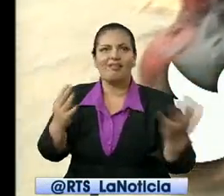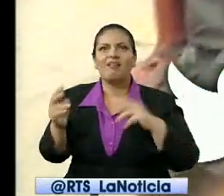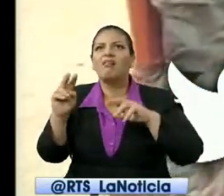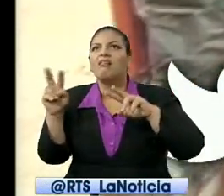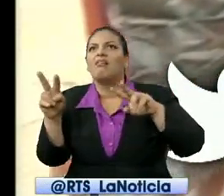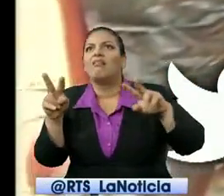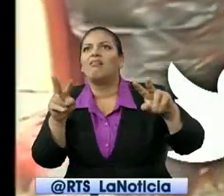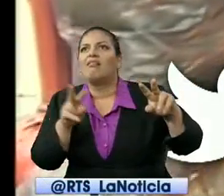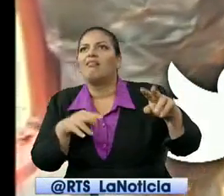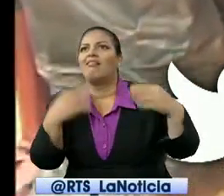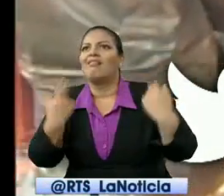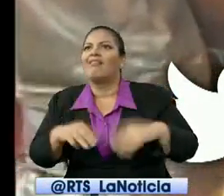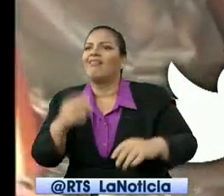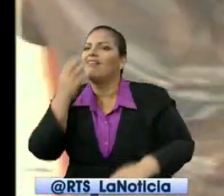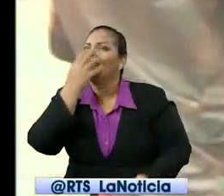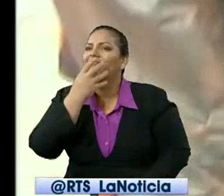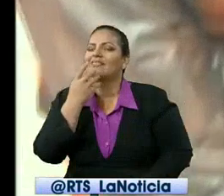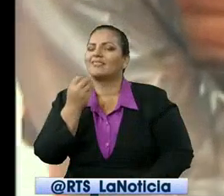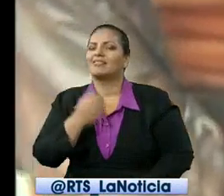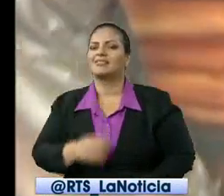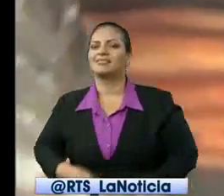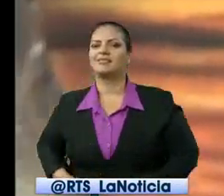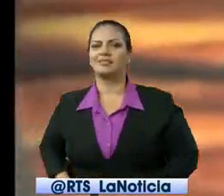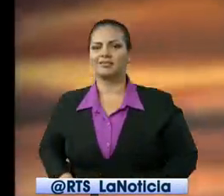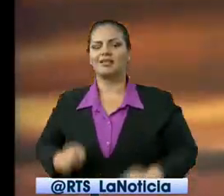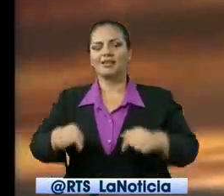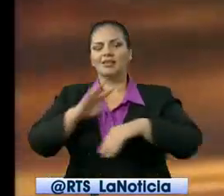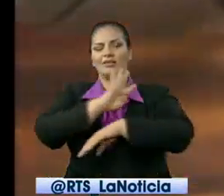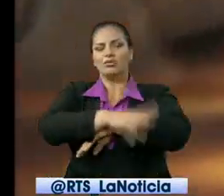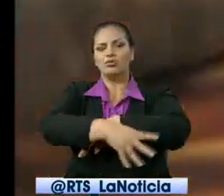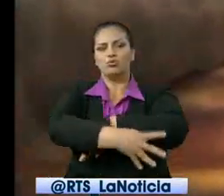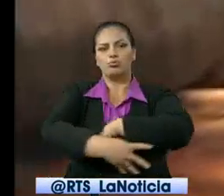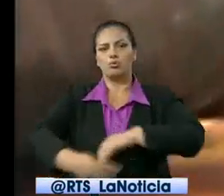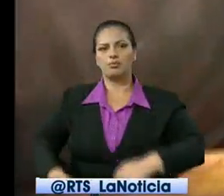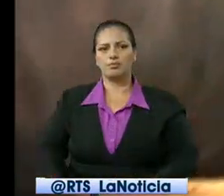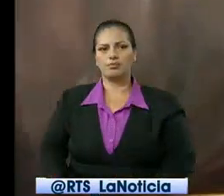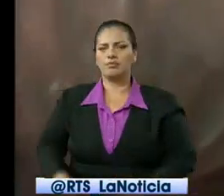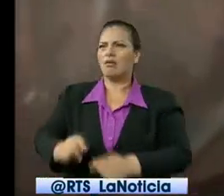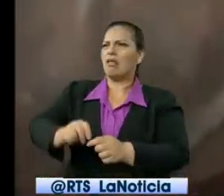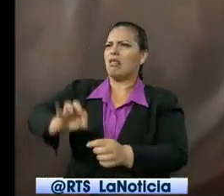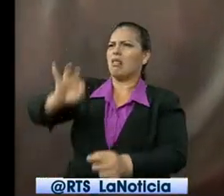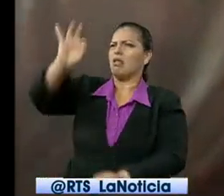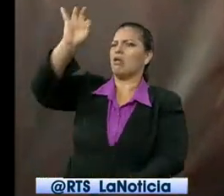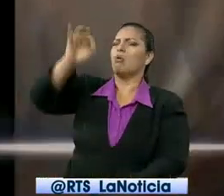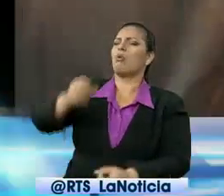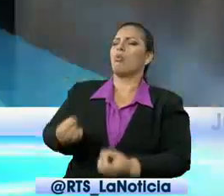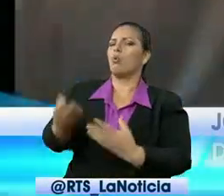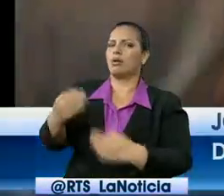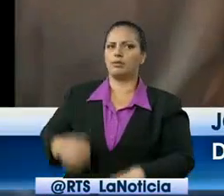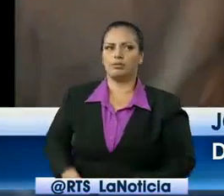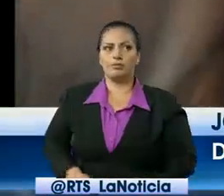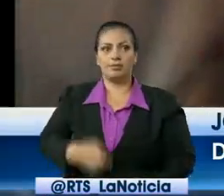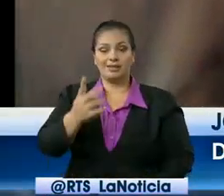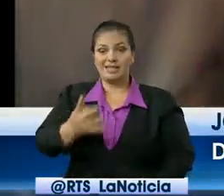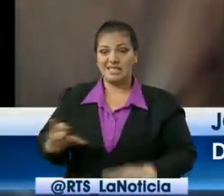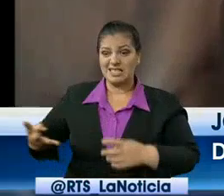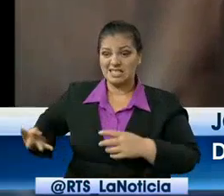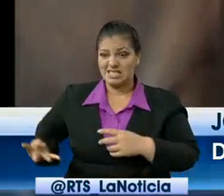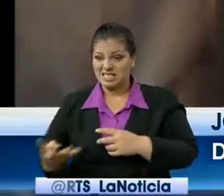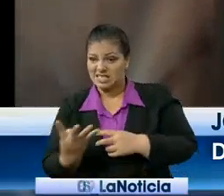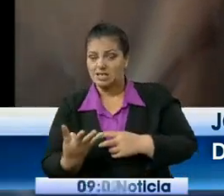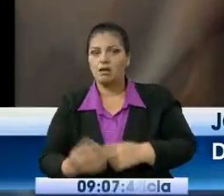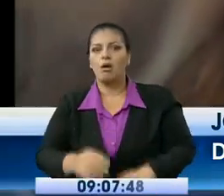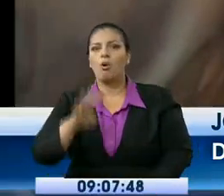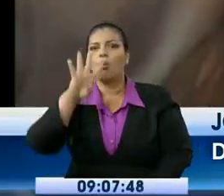y se lleve un bonito recuerdo de aquí de la gente del suburbio. Ahora, ¿qué altura tienen los muñecos? El Freddy 4,20 metros y el Jason